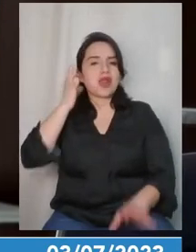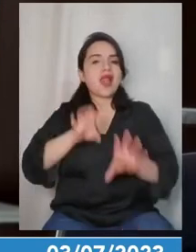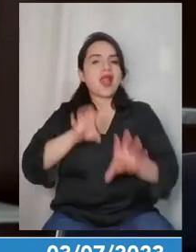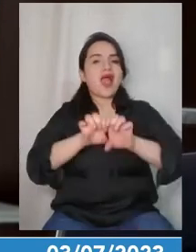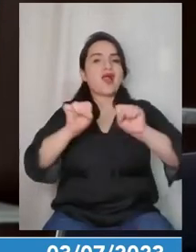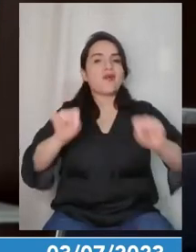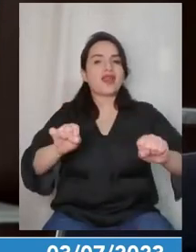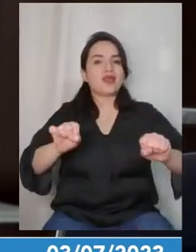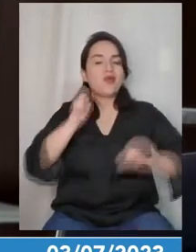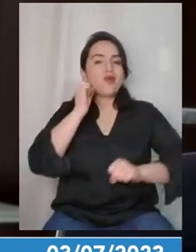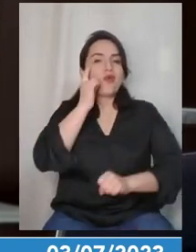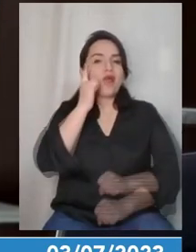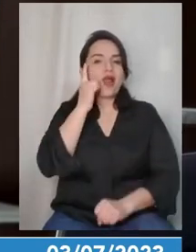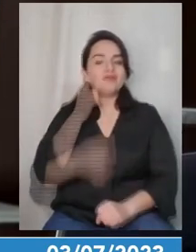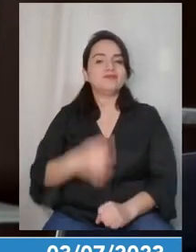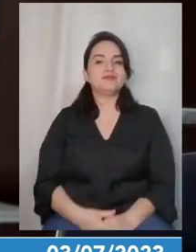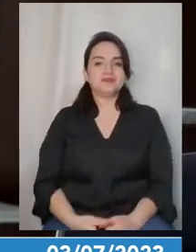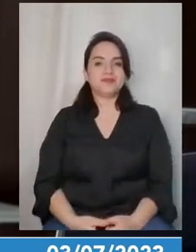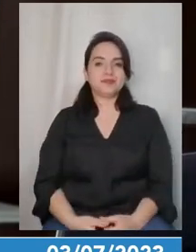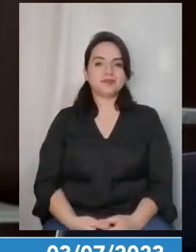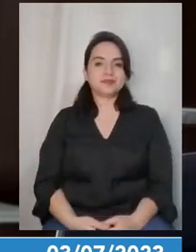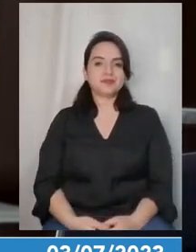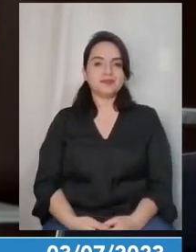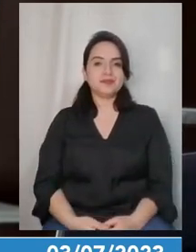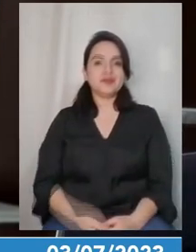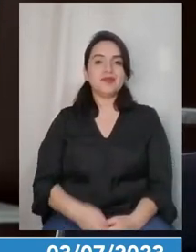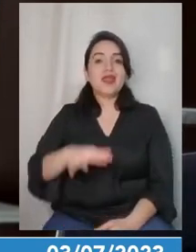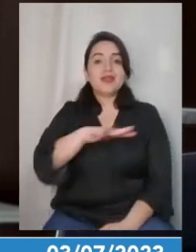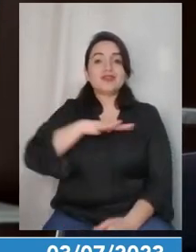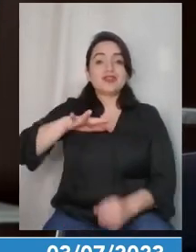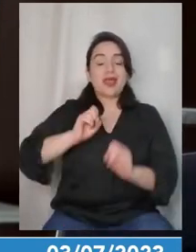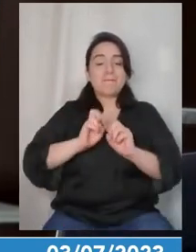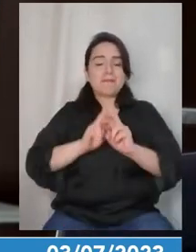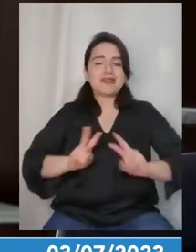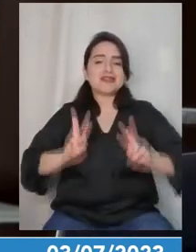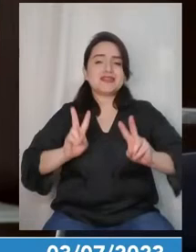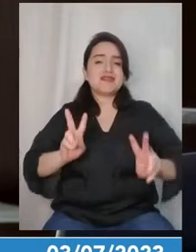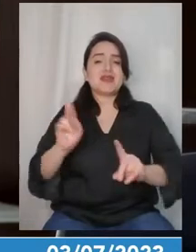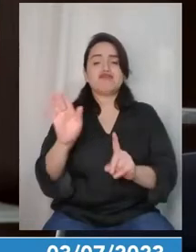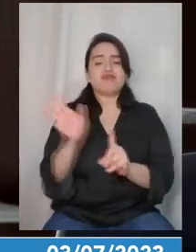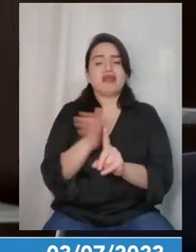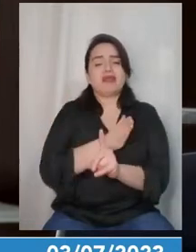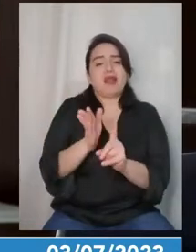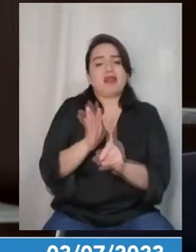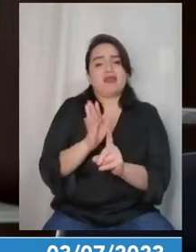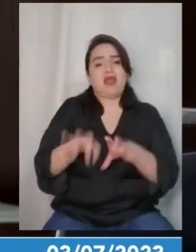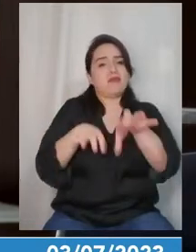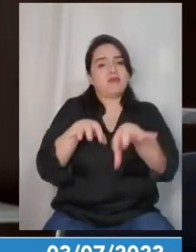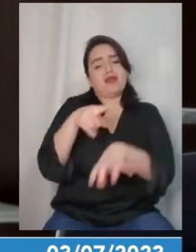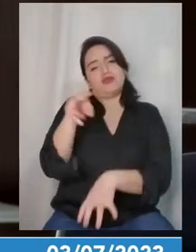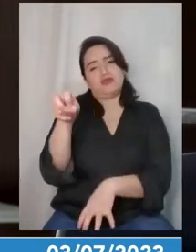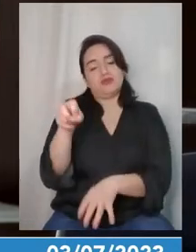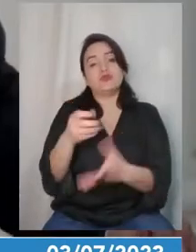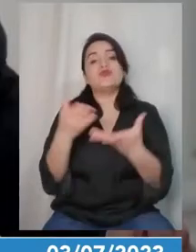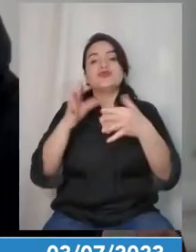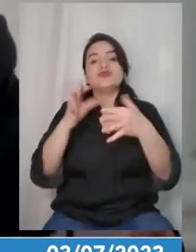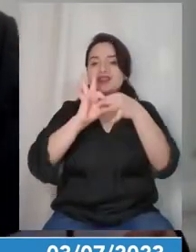propender a una sociedad pacífica que no maltrate a nuestros animales. Muchísimas gracias.